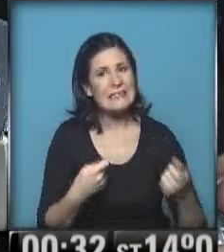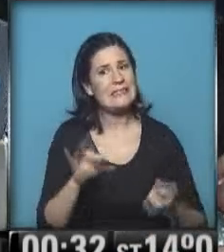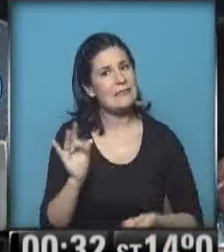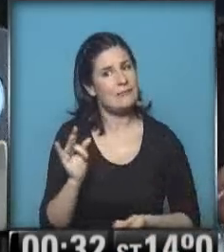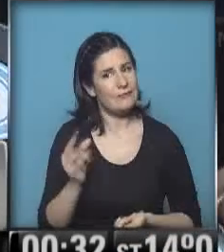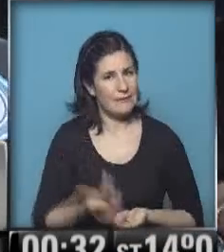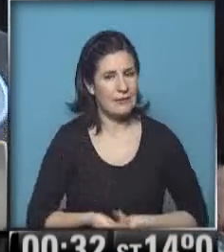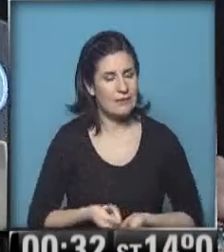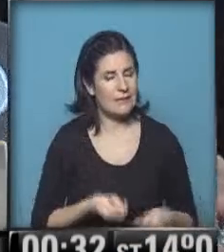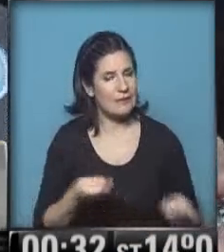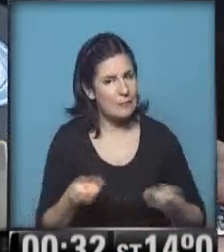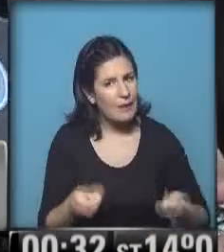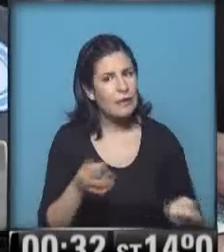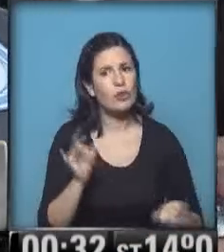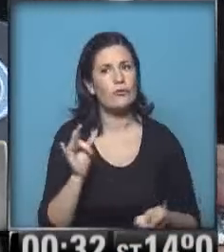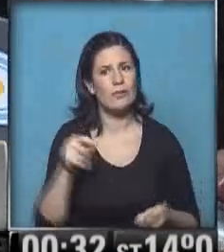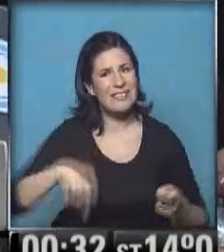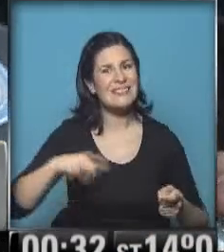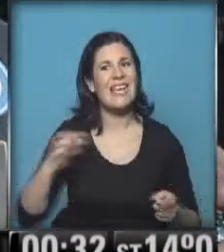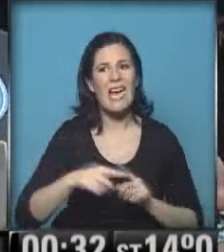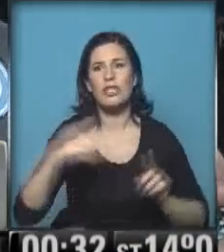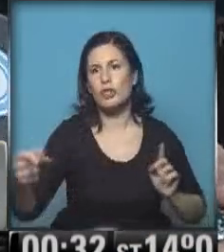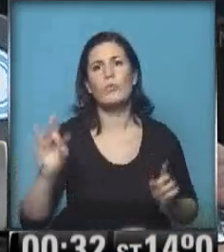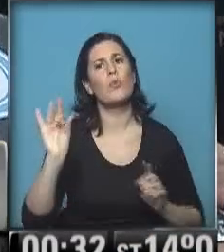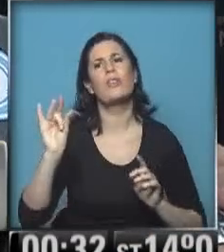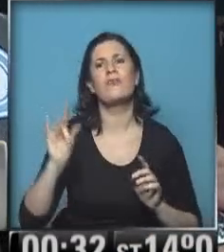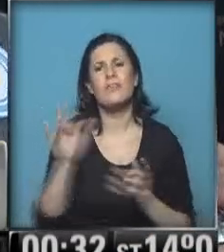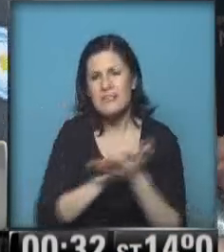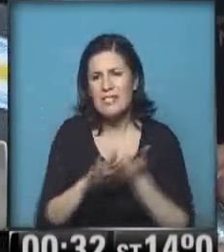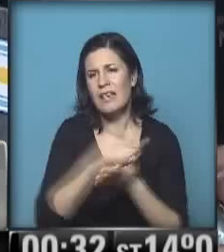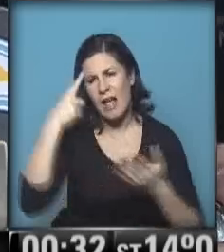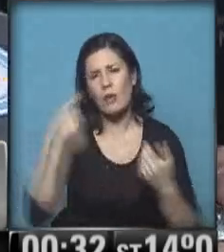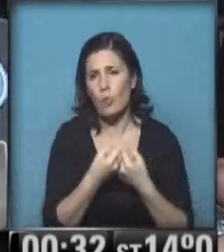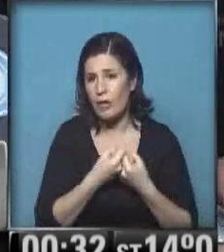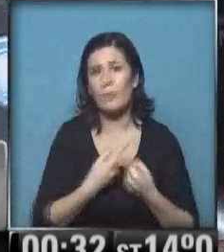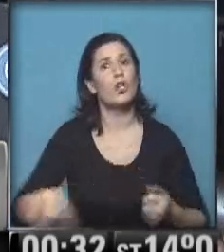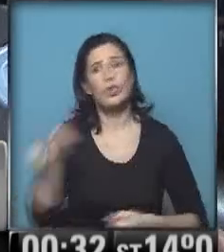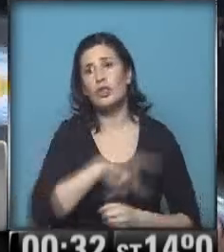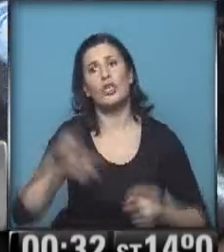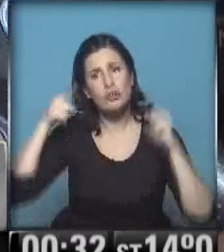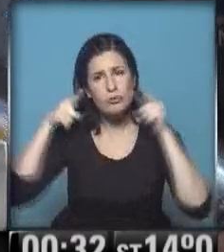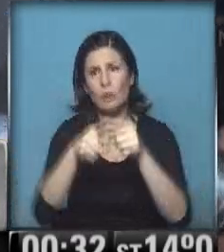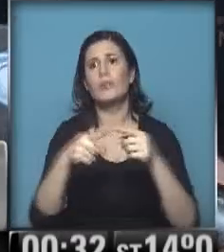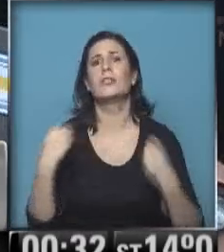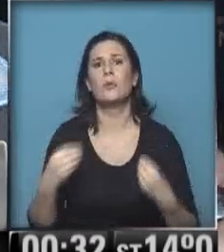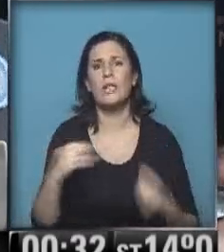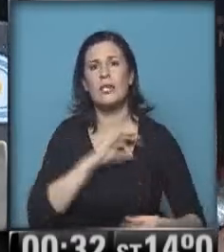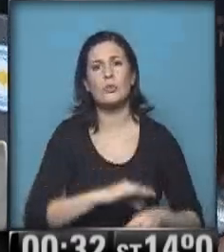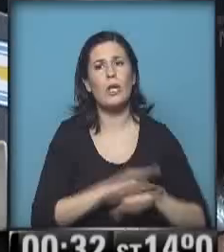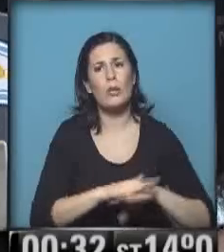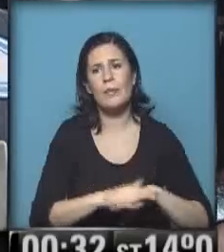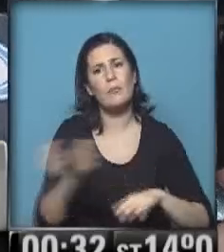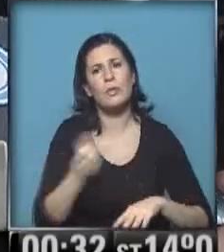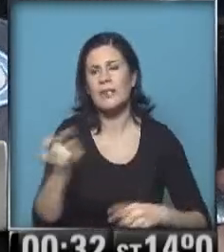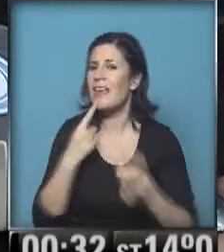uno de los años en que las circunstancias objetivas lo hacían más complejo, pero apostamos a que tuviera resultados el diálogo. Y